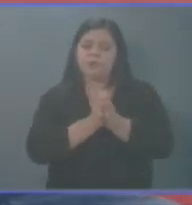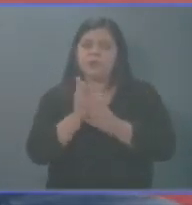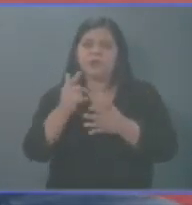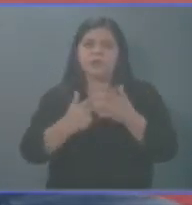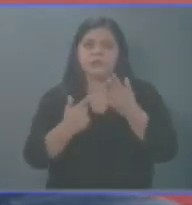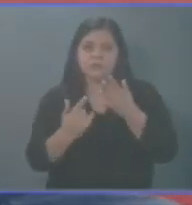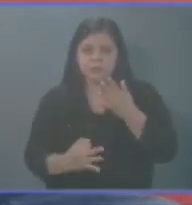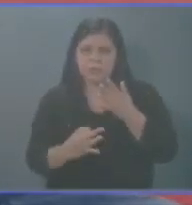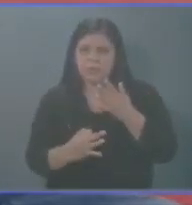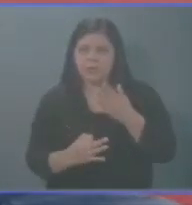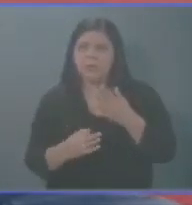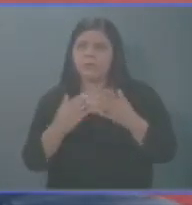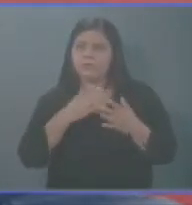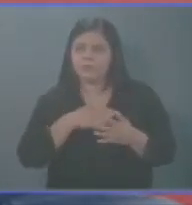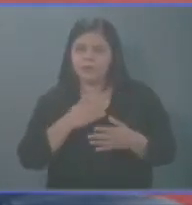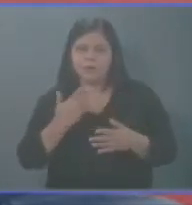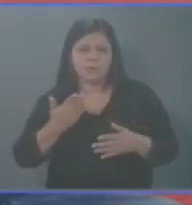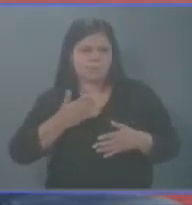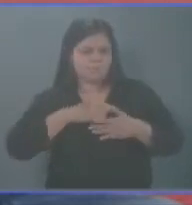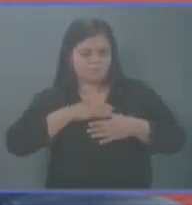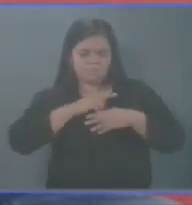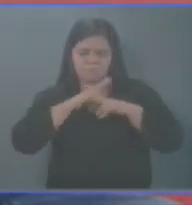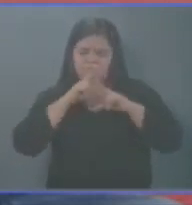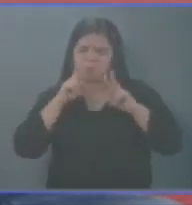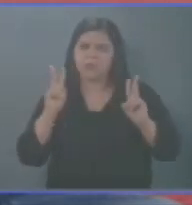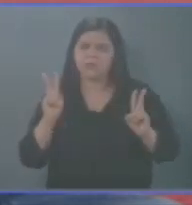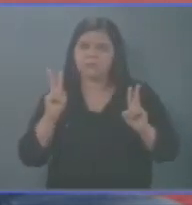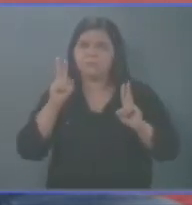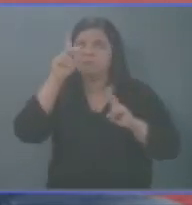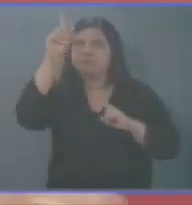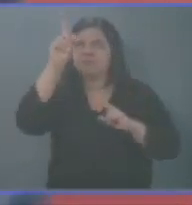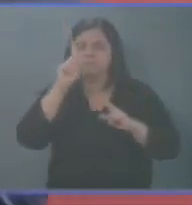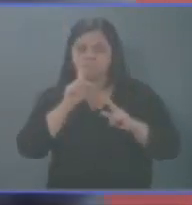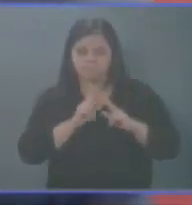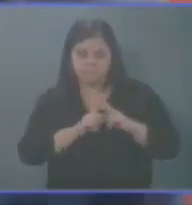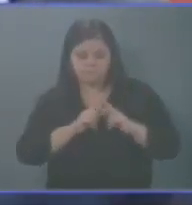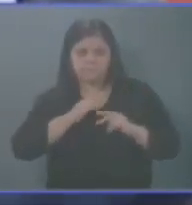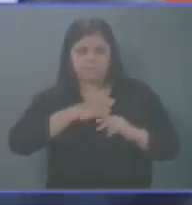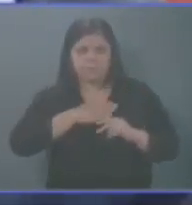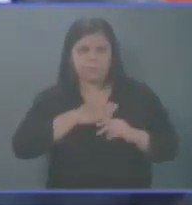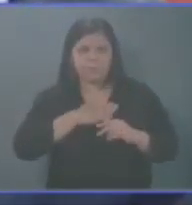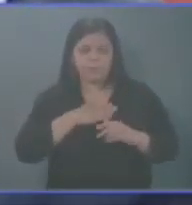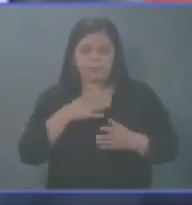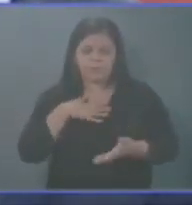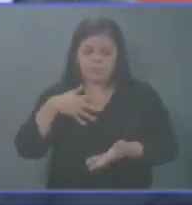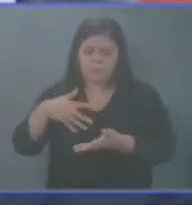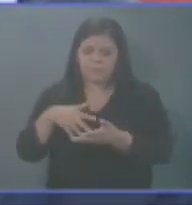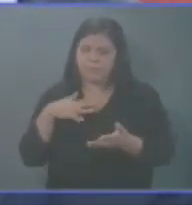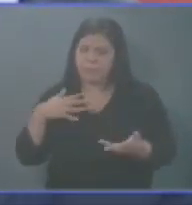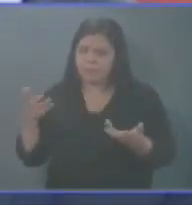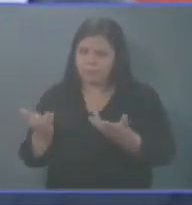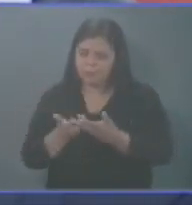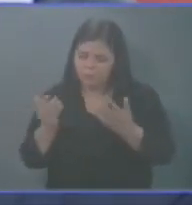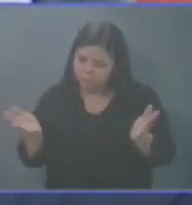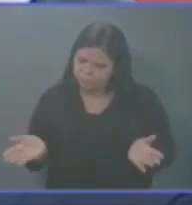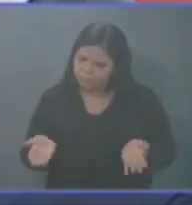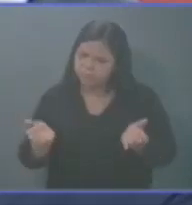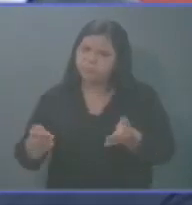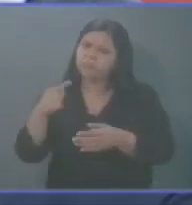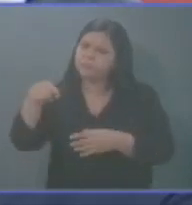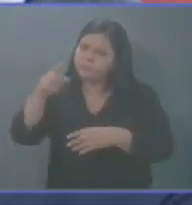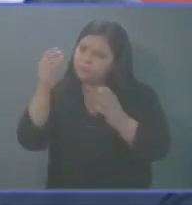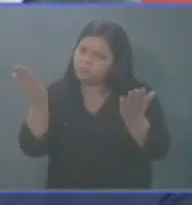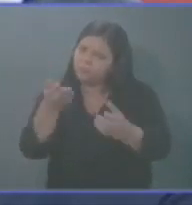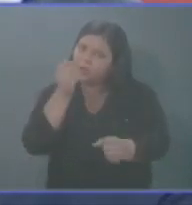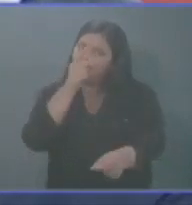ley y lo hago con el alma en paz frente a mi Dios, a mi pueblo y a mis colegas, a quienes exhorto que hagan